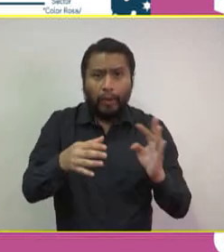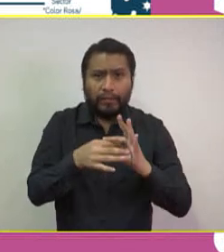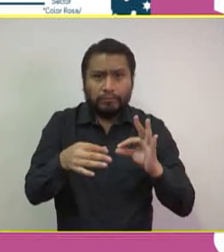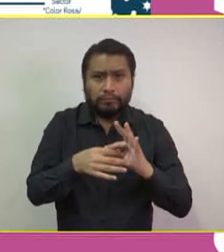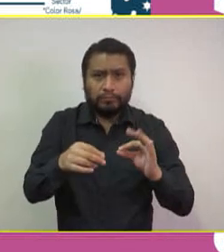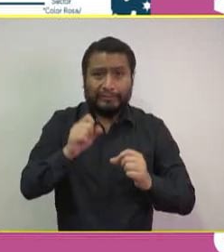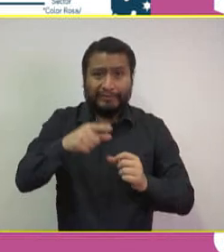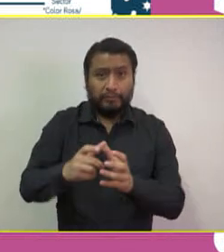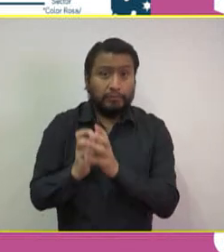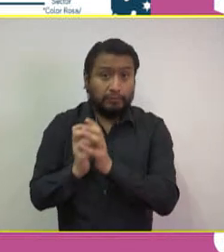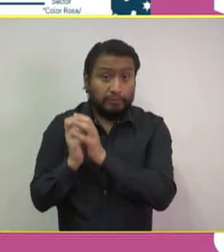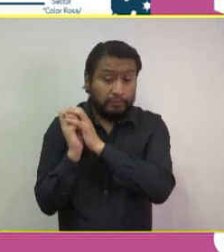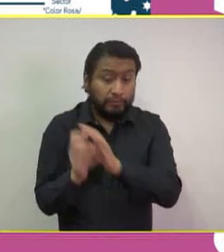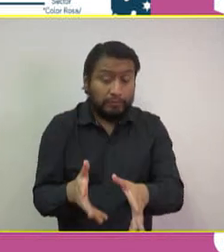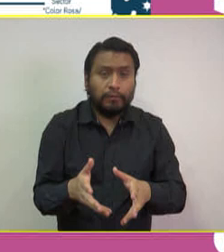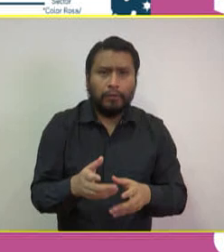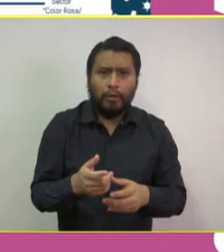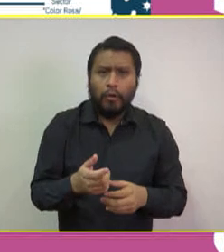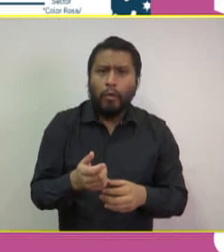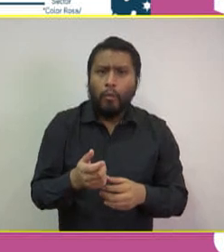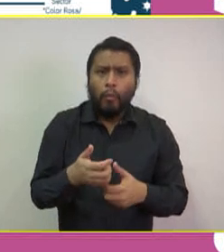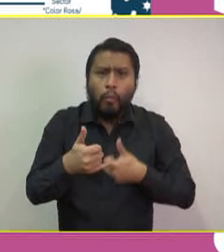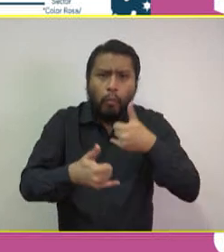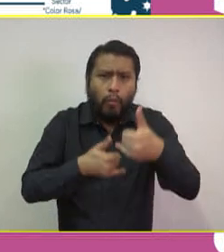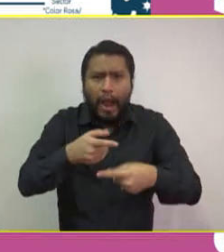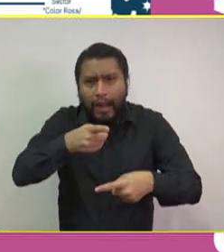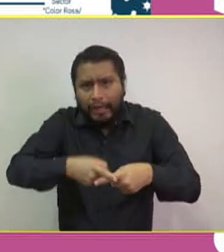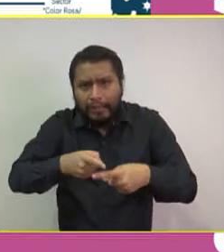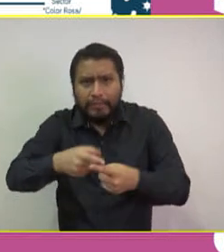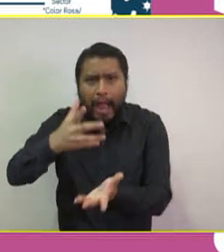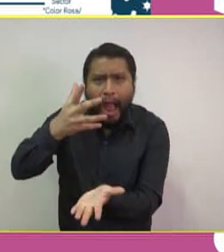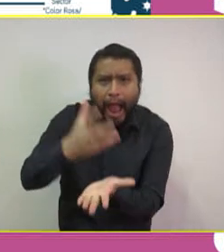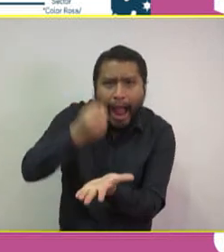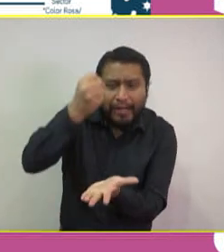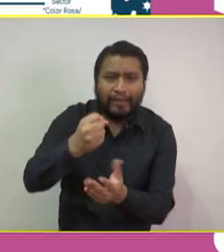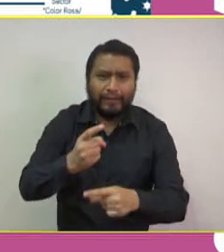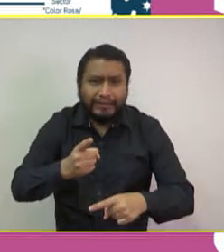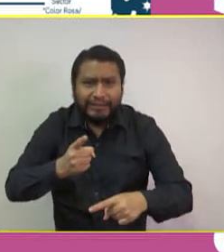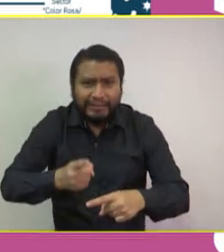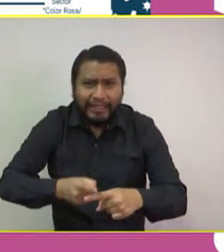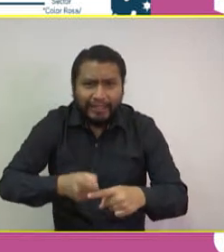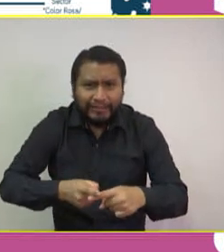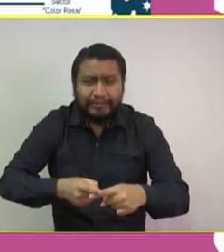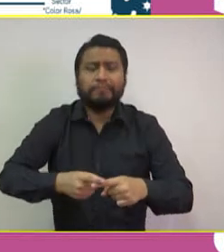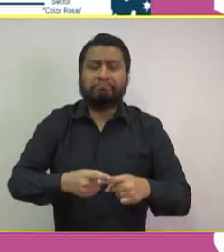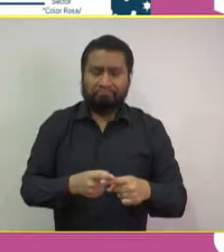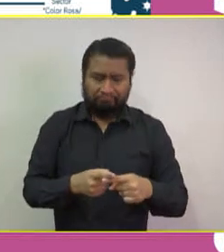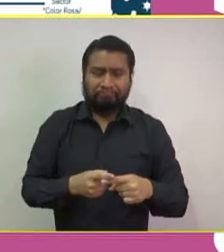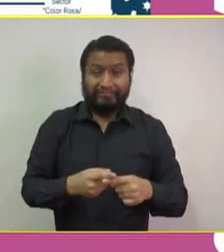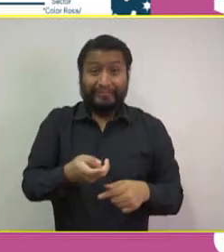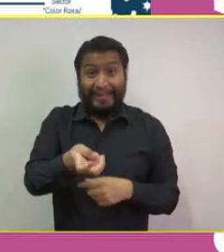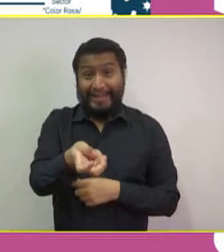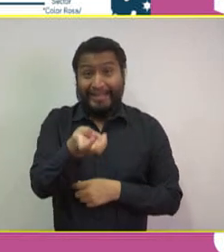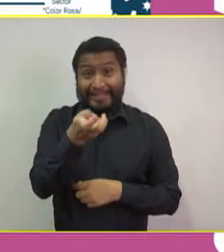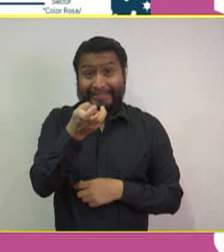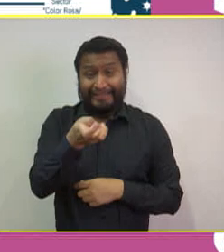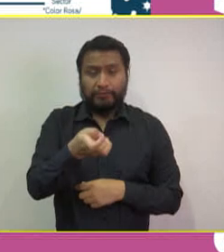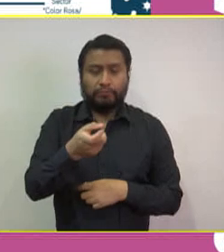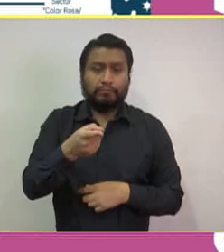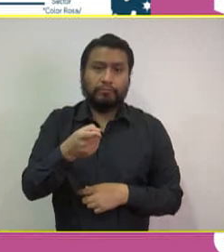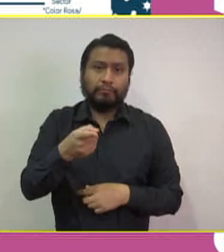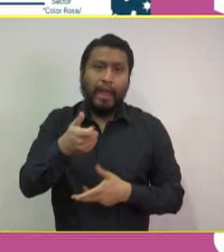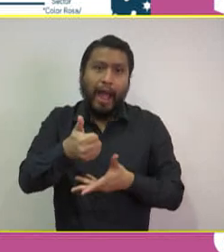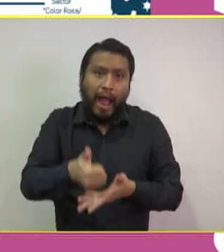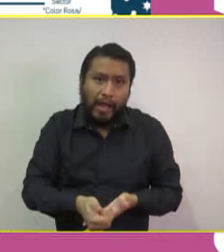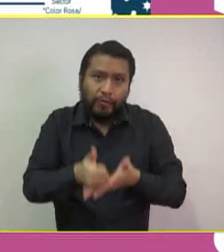dados, quién es el que le gana a quién. Y gracias. Y de esta manera ayudamos a una